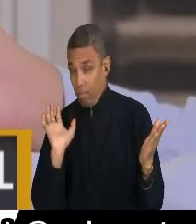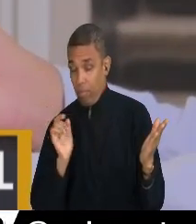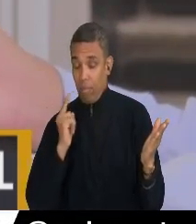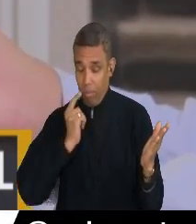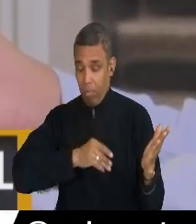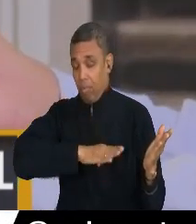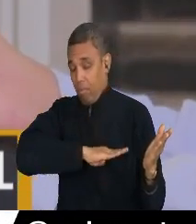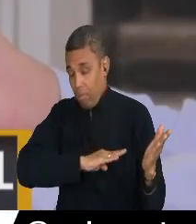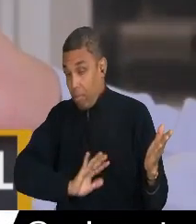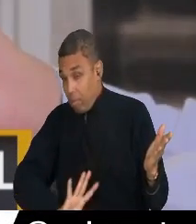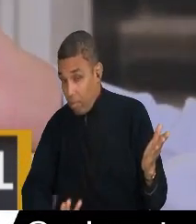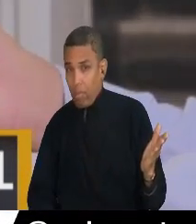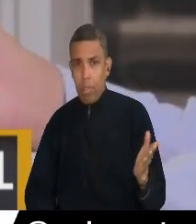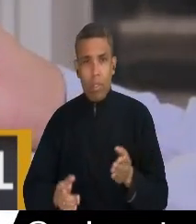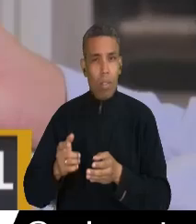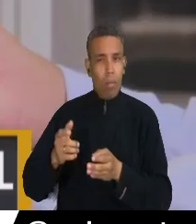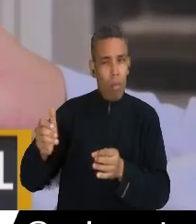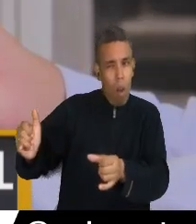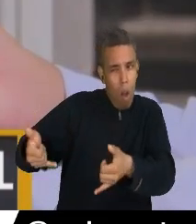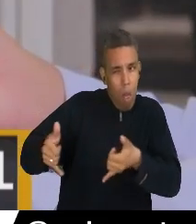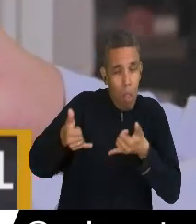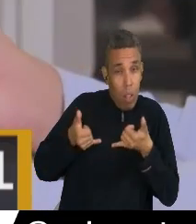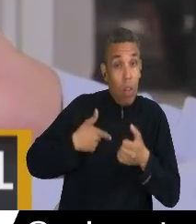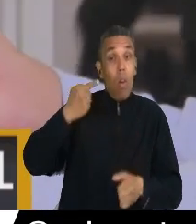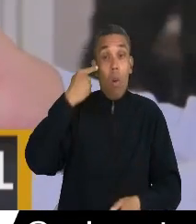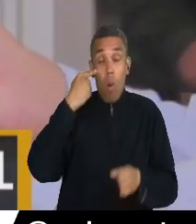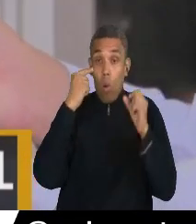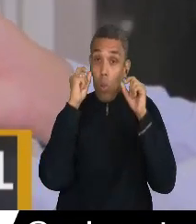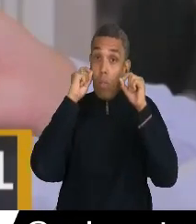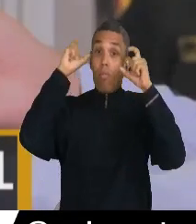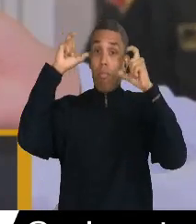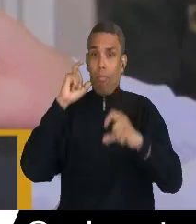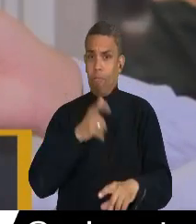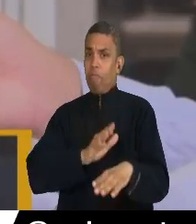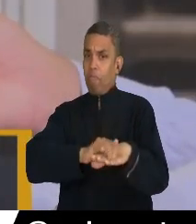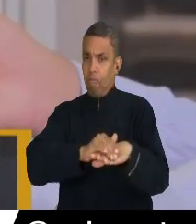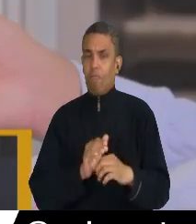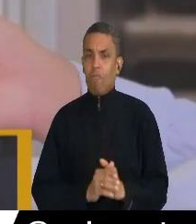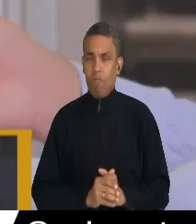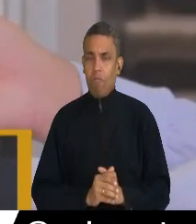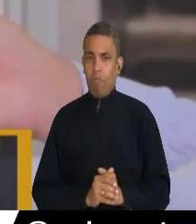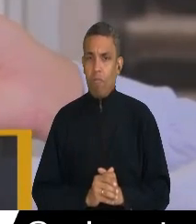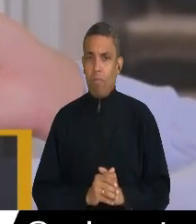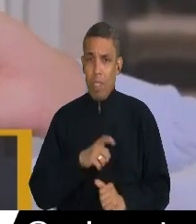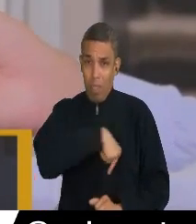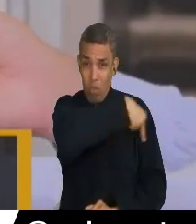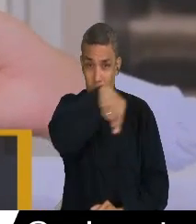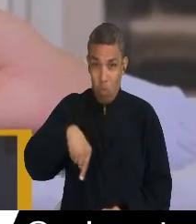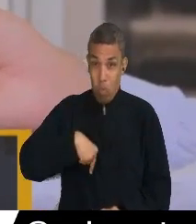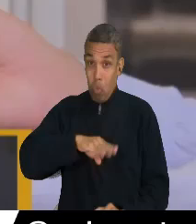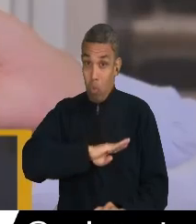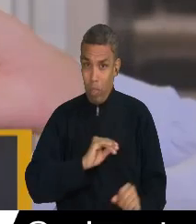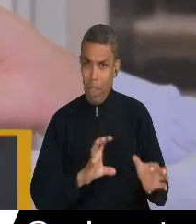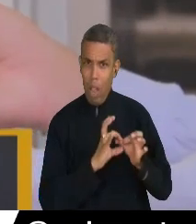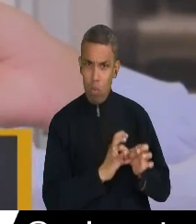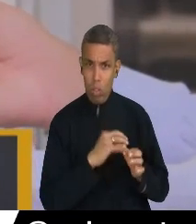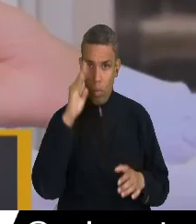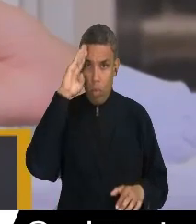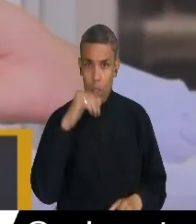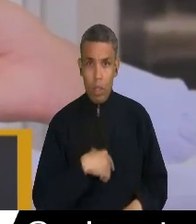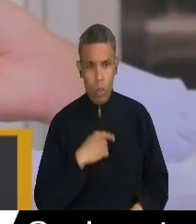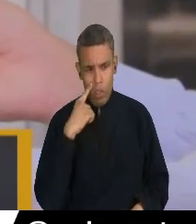pertenecientes al Sisbén. En primer lugar, hemos establecido ya con los organismos de control, los organismos de policía, los